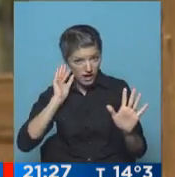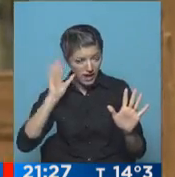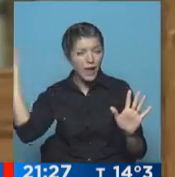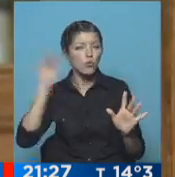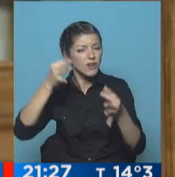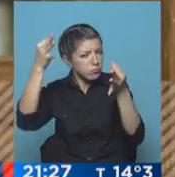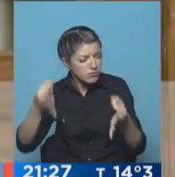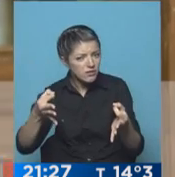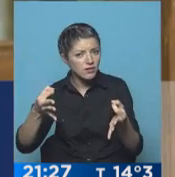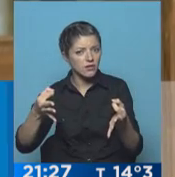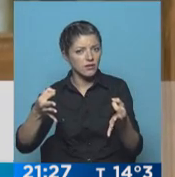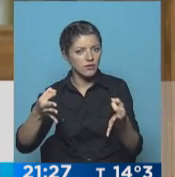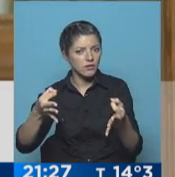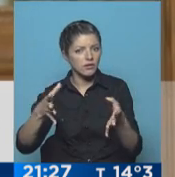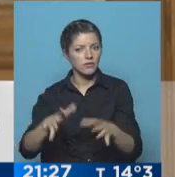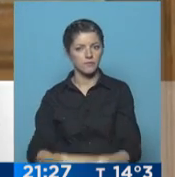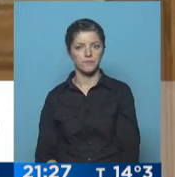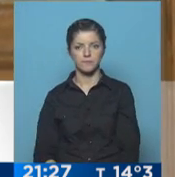escucha bien?